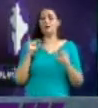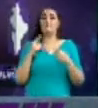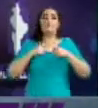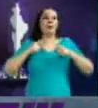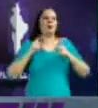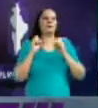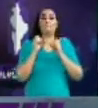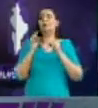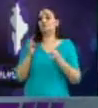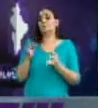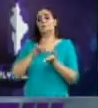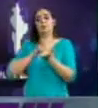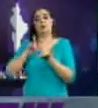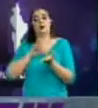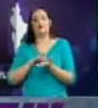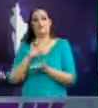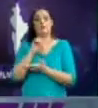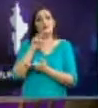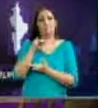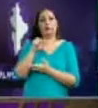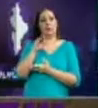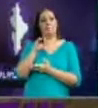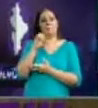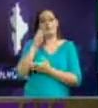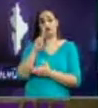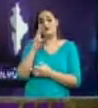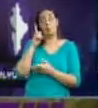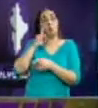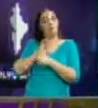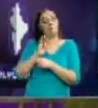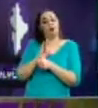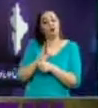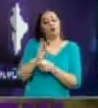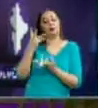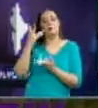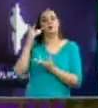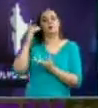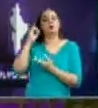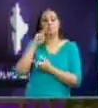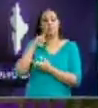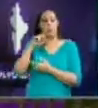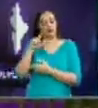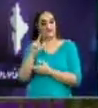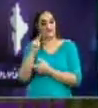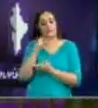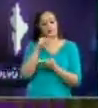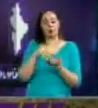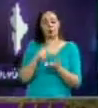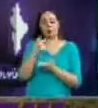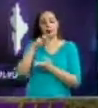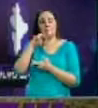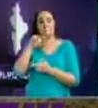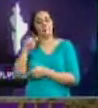fueron las siguientes conafor las direcciones de protección civil de los municipios de garcía guadalupe